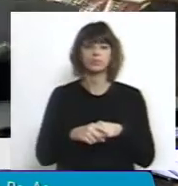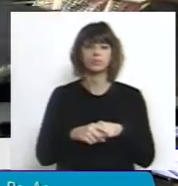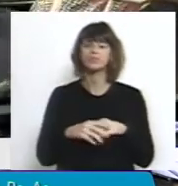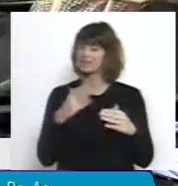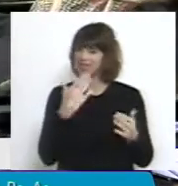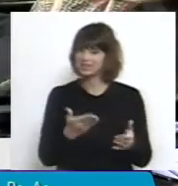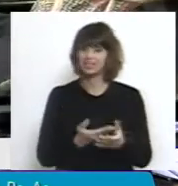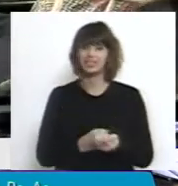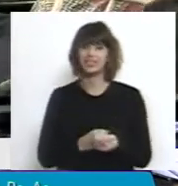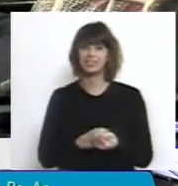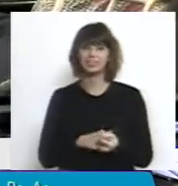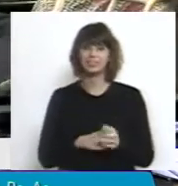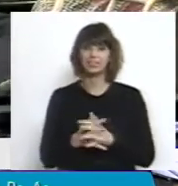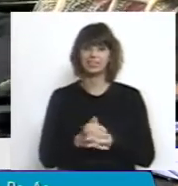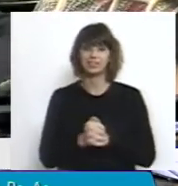Gracias.